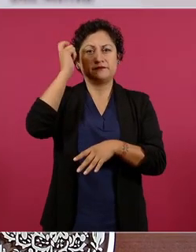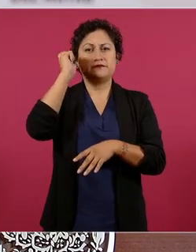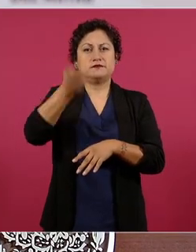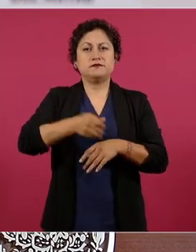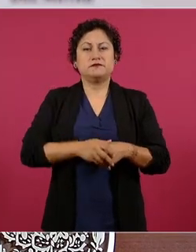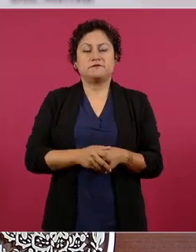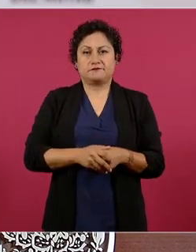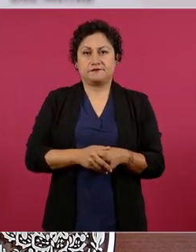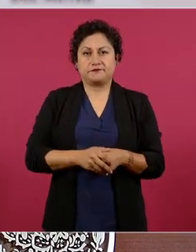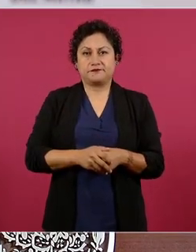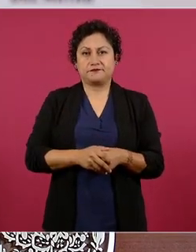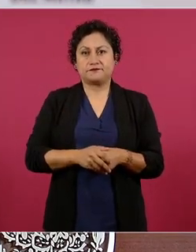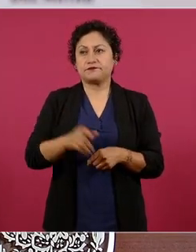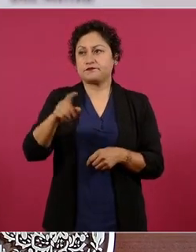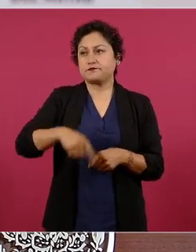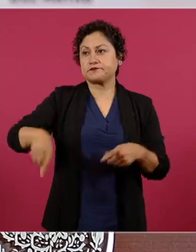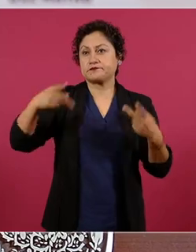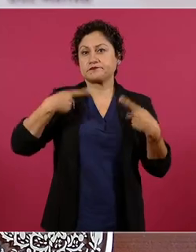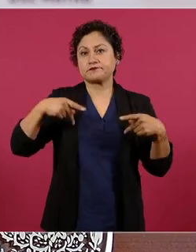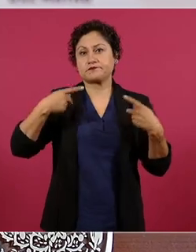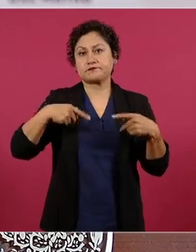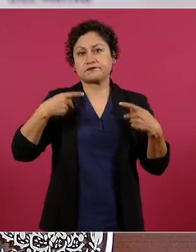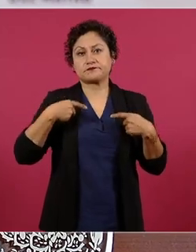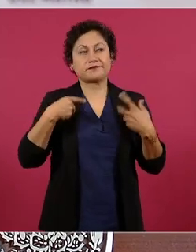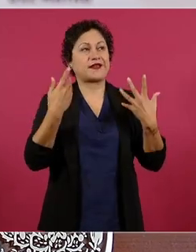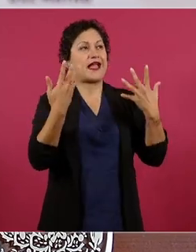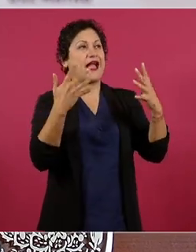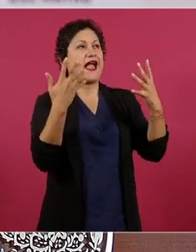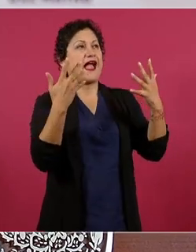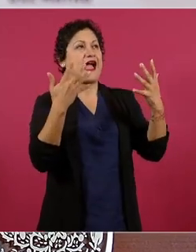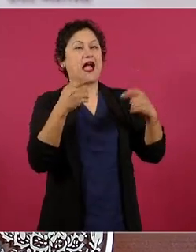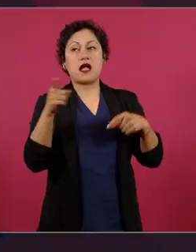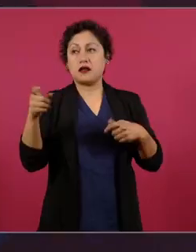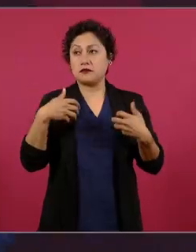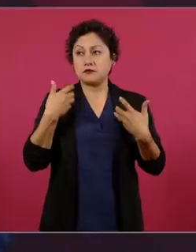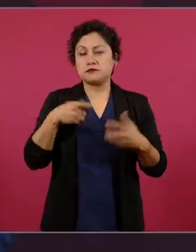¿Aplaudir o callar?